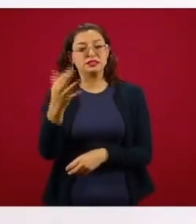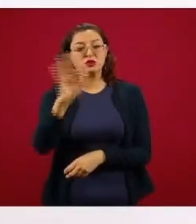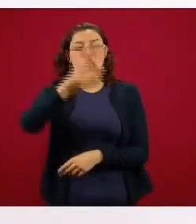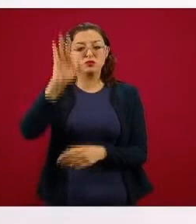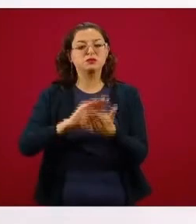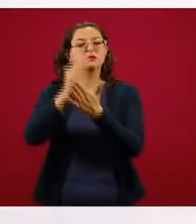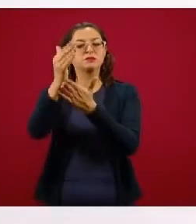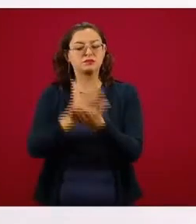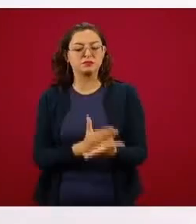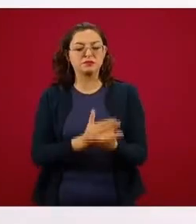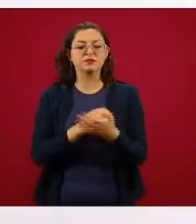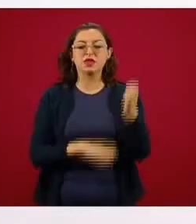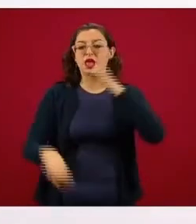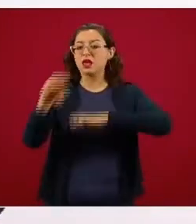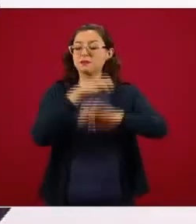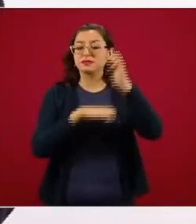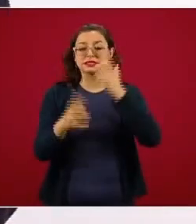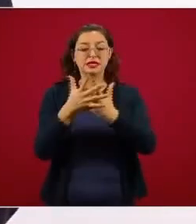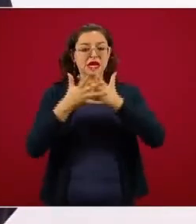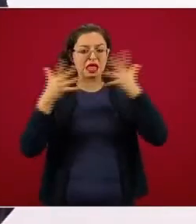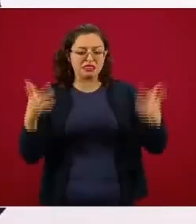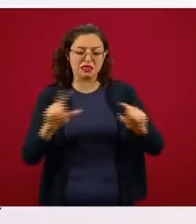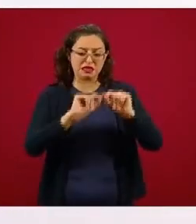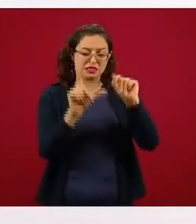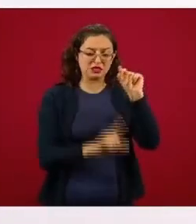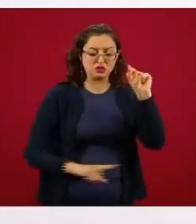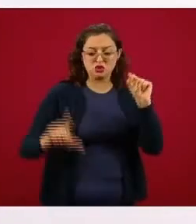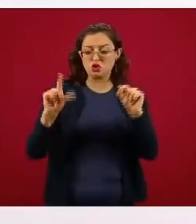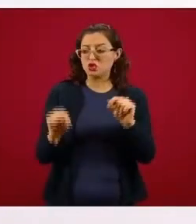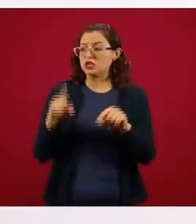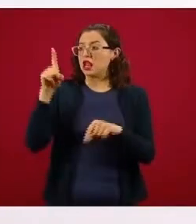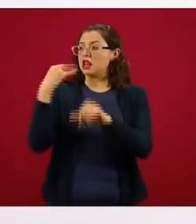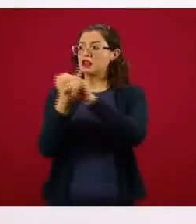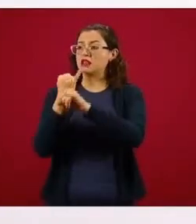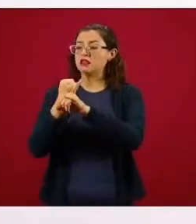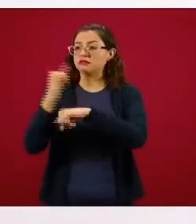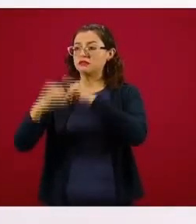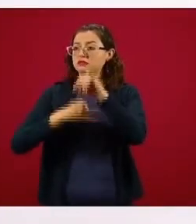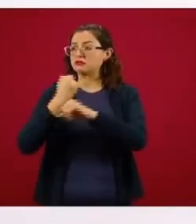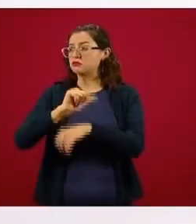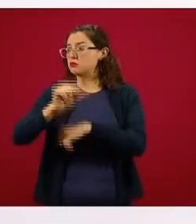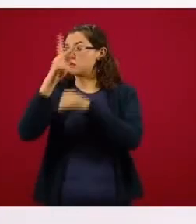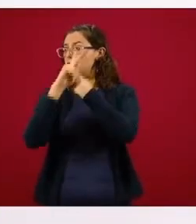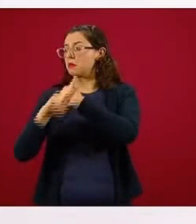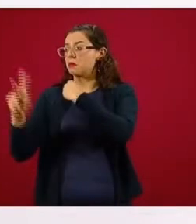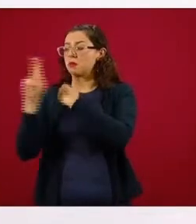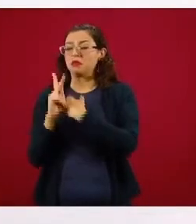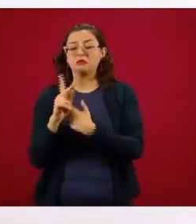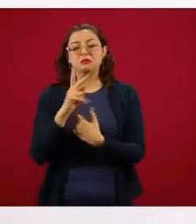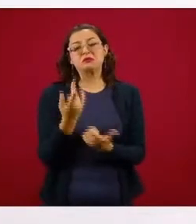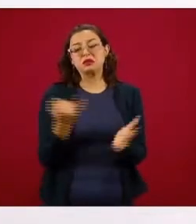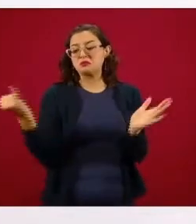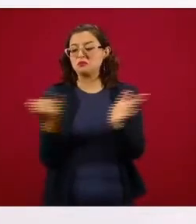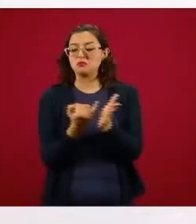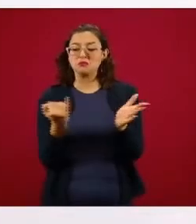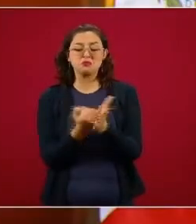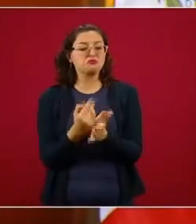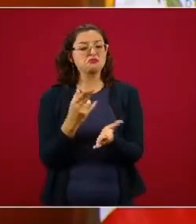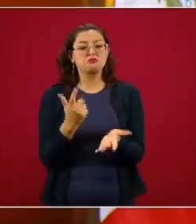corporaciones nacionales y extranjeras han pagado adeudos pendientes a la hacienda